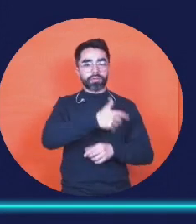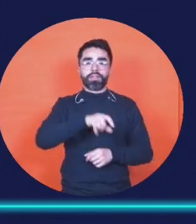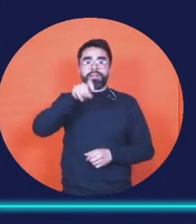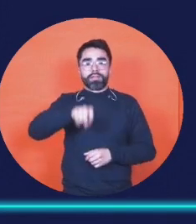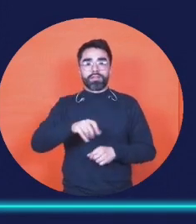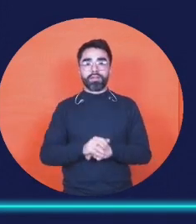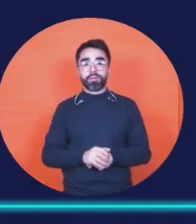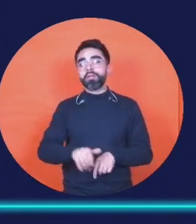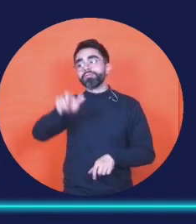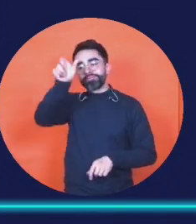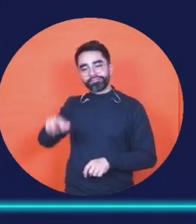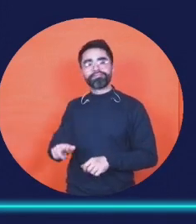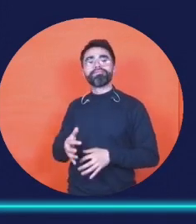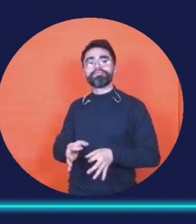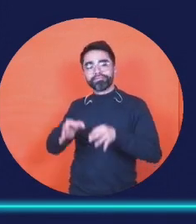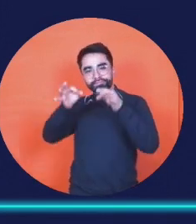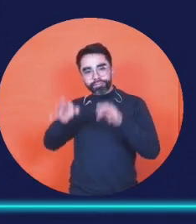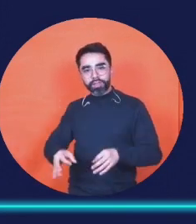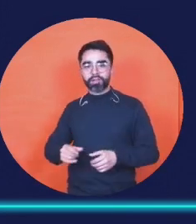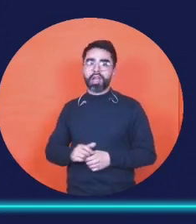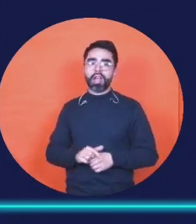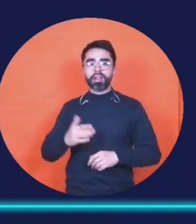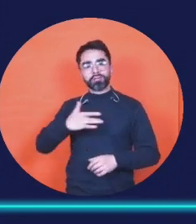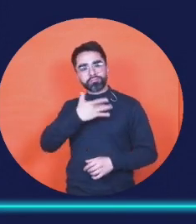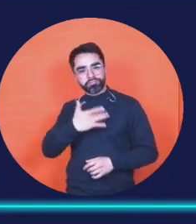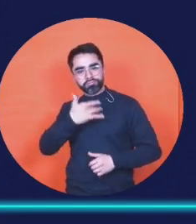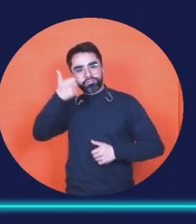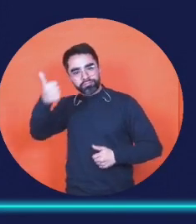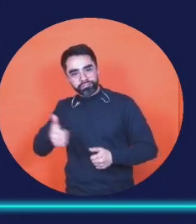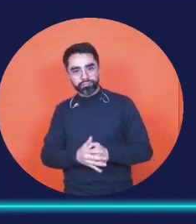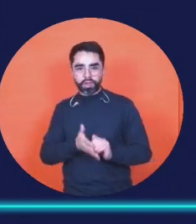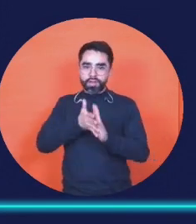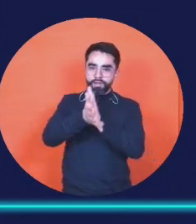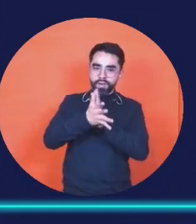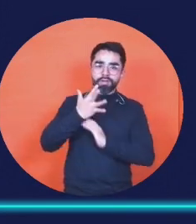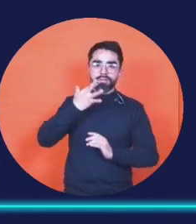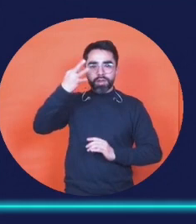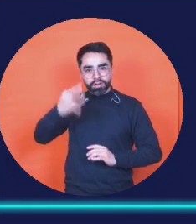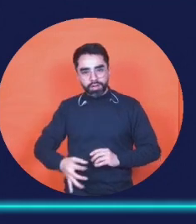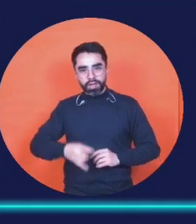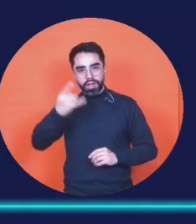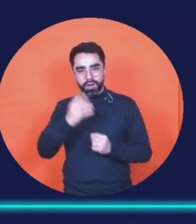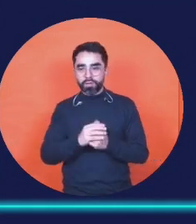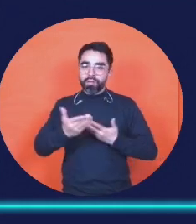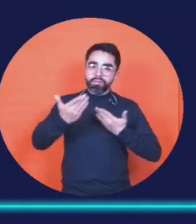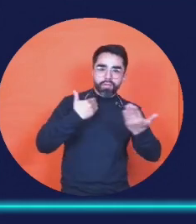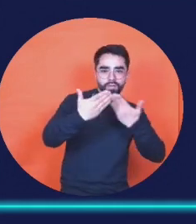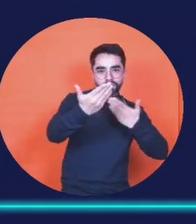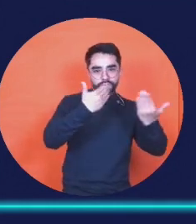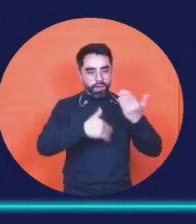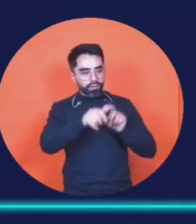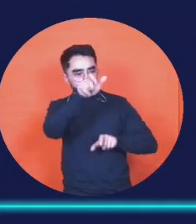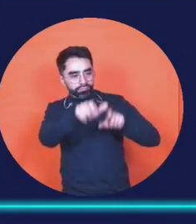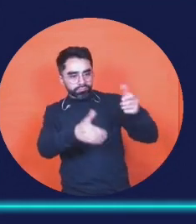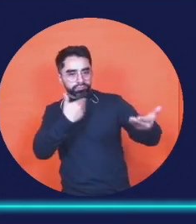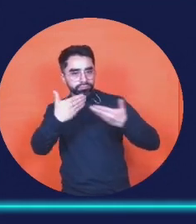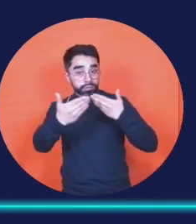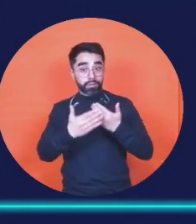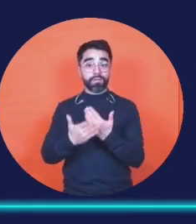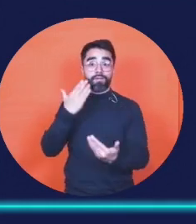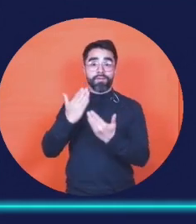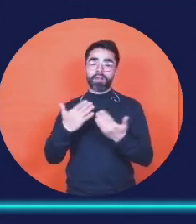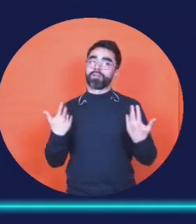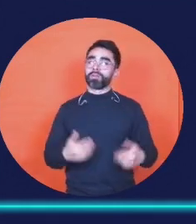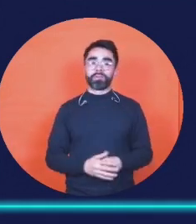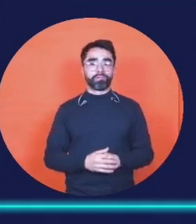gente de verdad que se sienta cómoda, que sean honestos, que sean transparentes, que se tengan confianza los unos a los otros, y eso no es fácil. O sea,